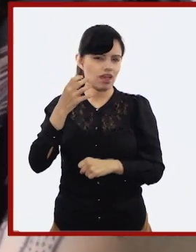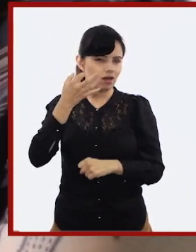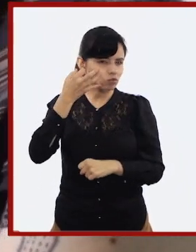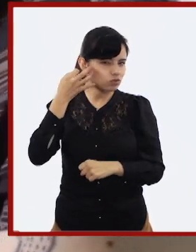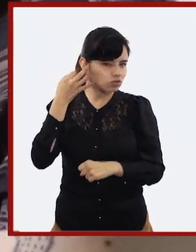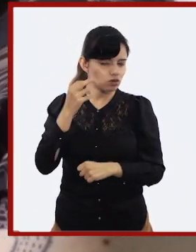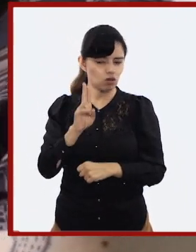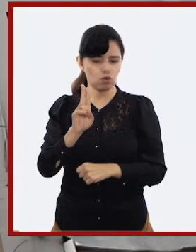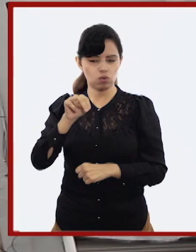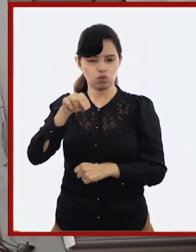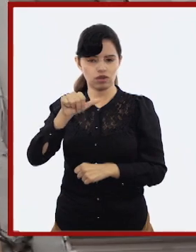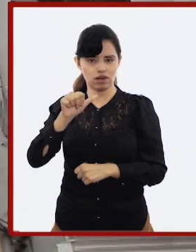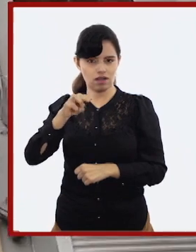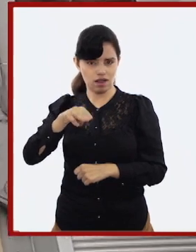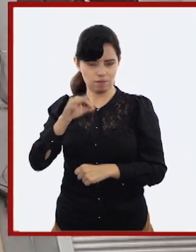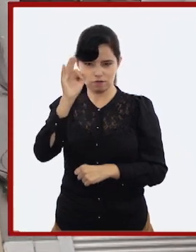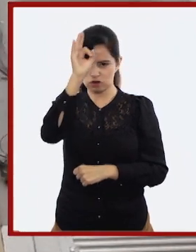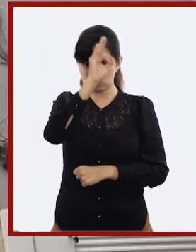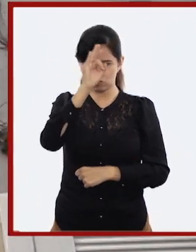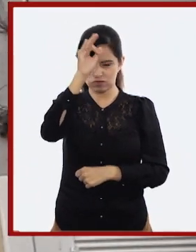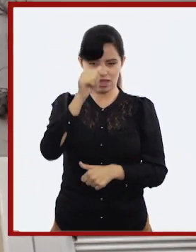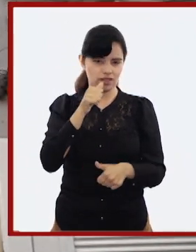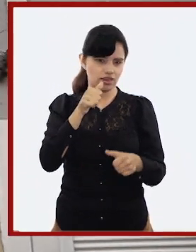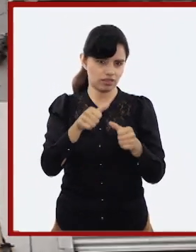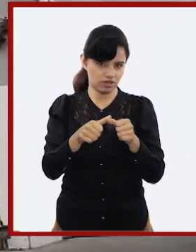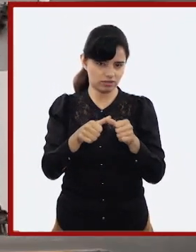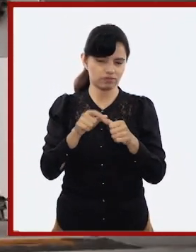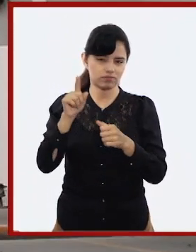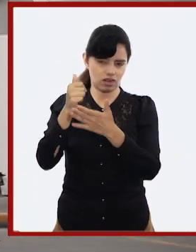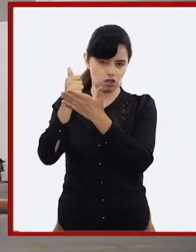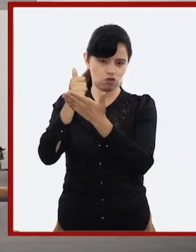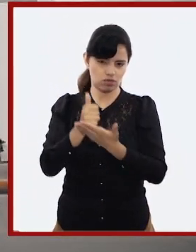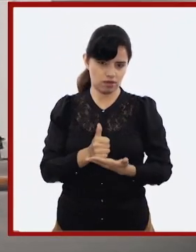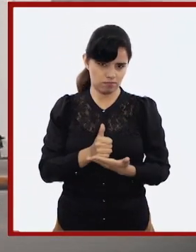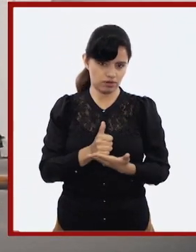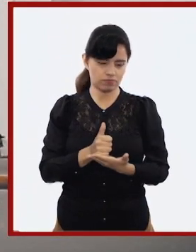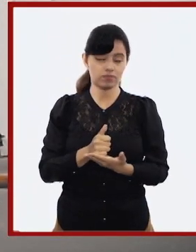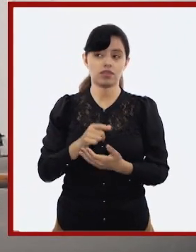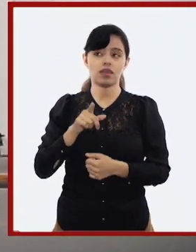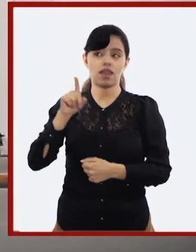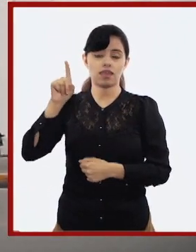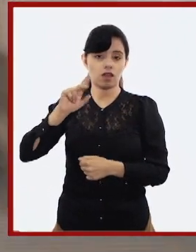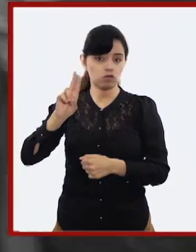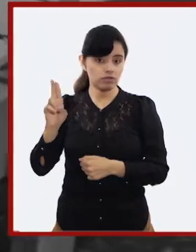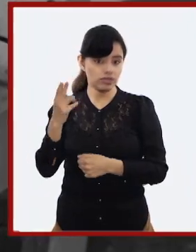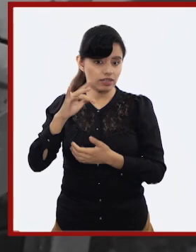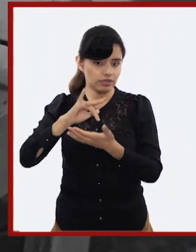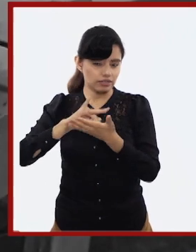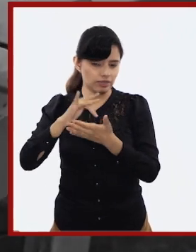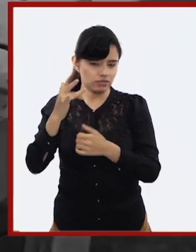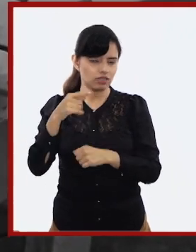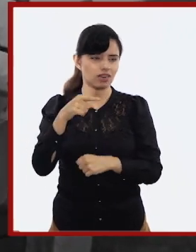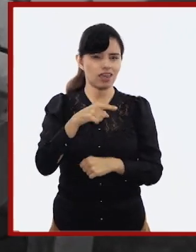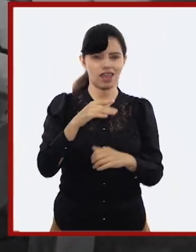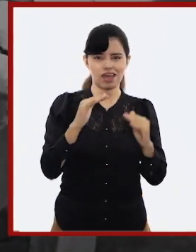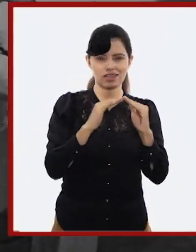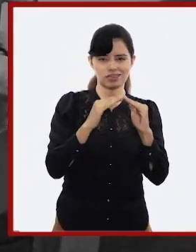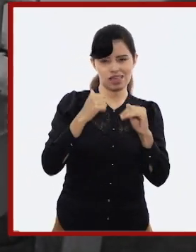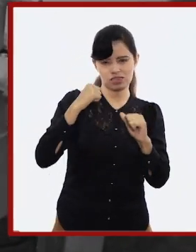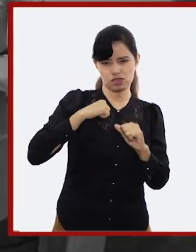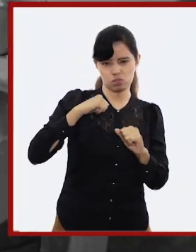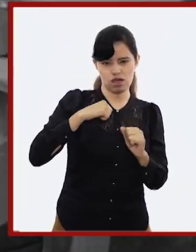Filosofía y Letras, y entonces gracias a la UNAM nos dieron la casa de la antigua